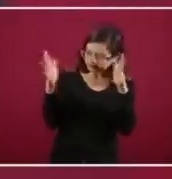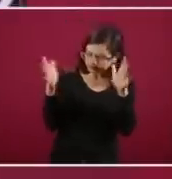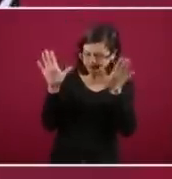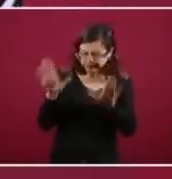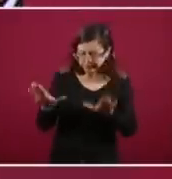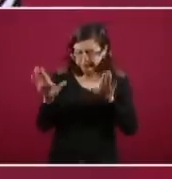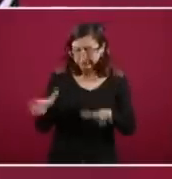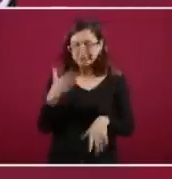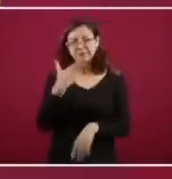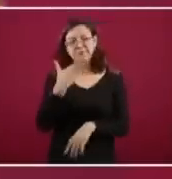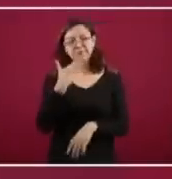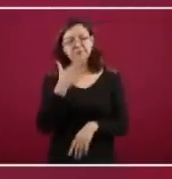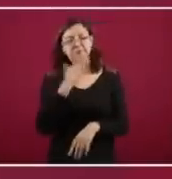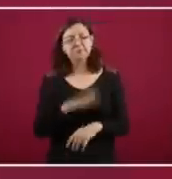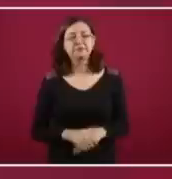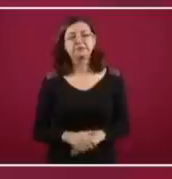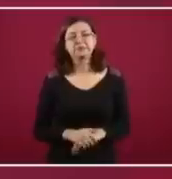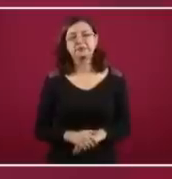nadie habla de eso.